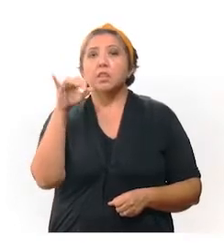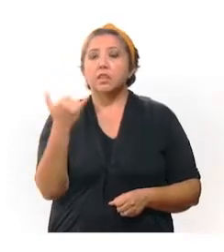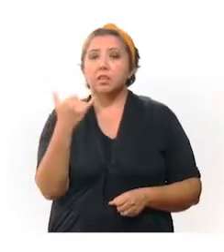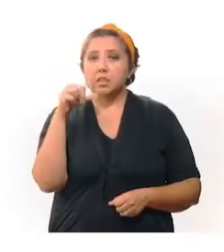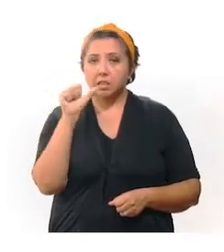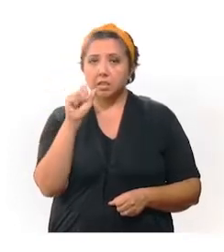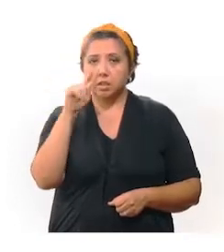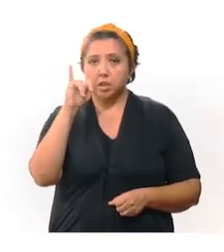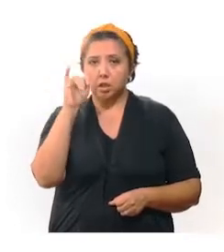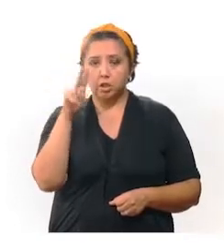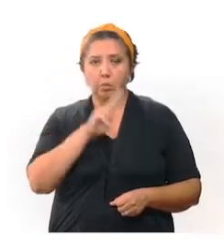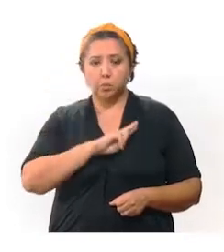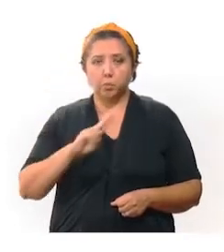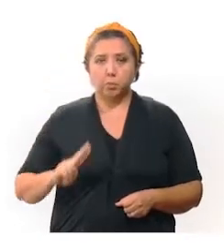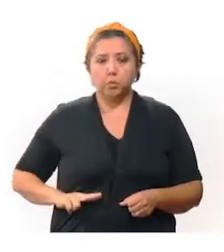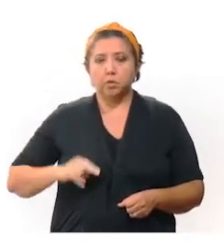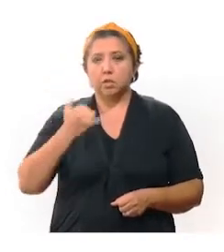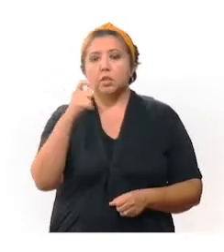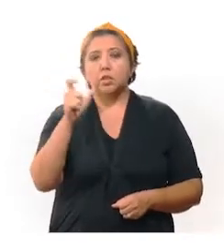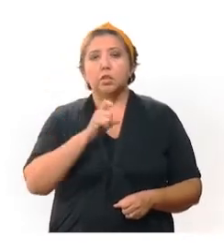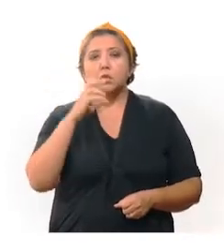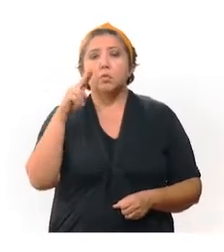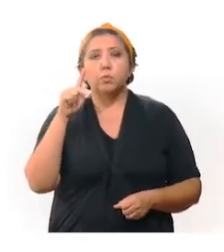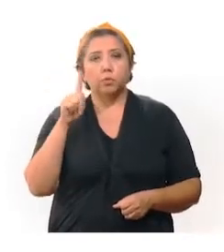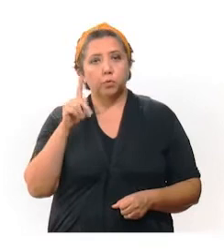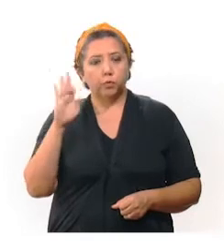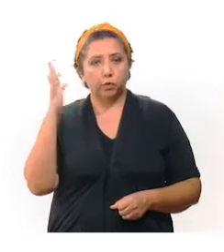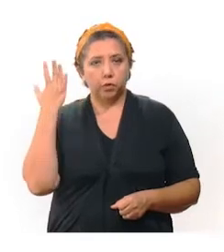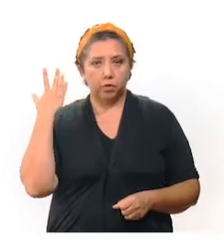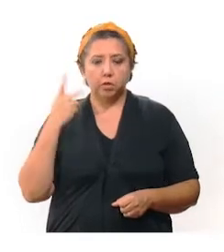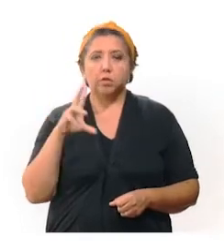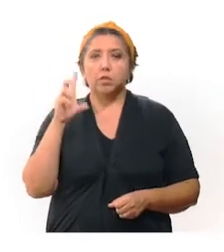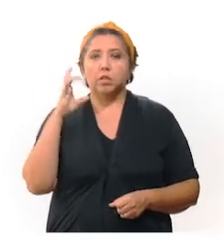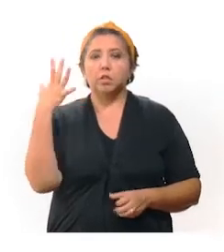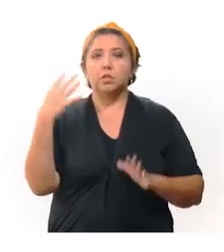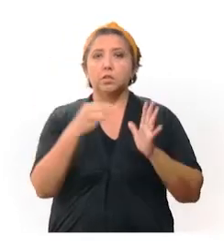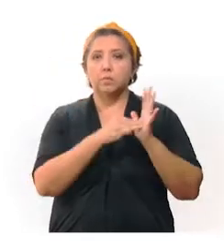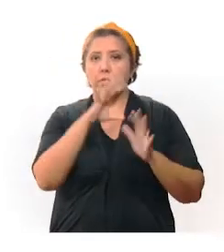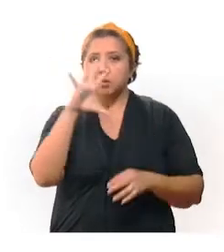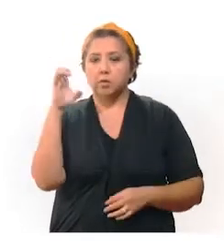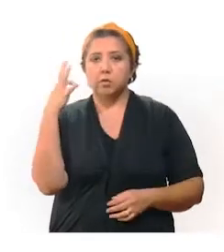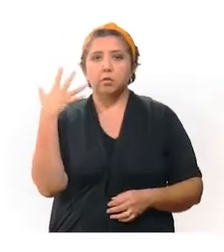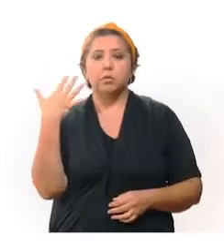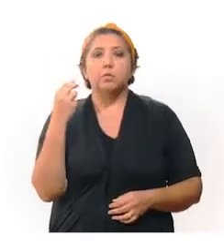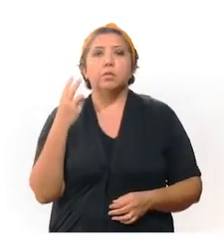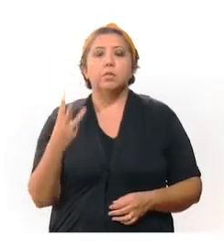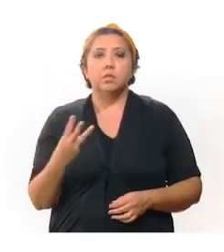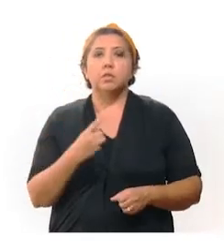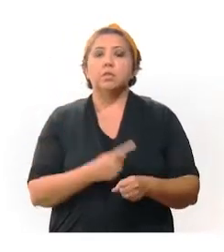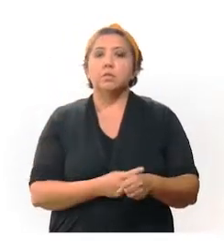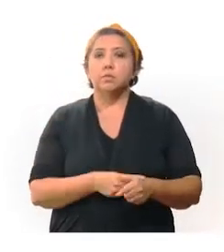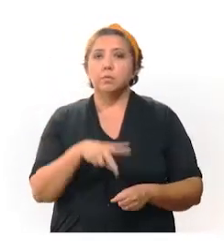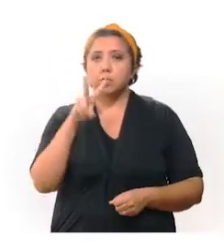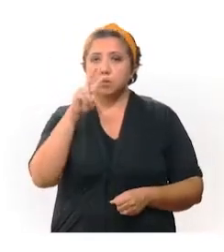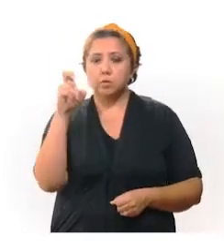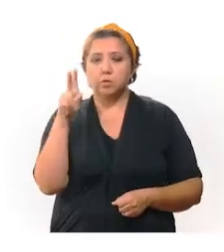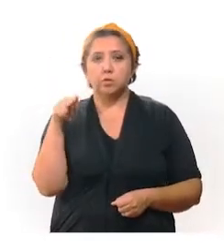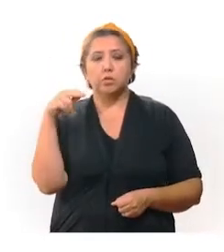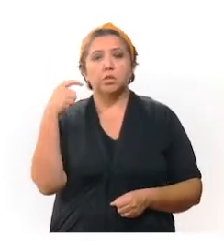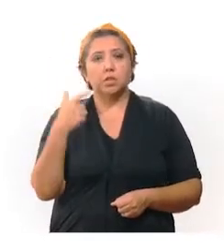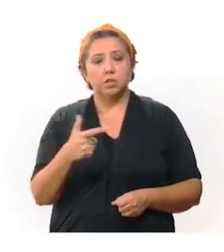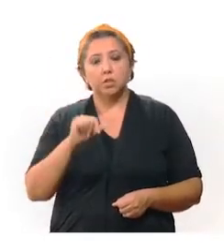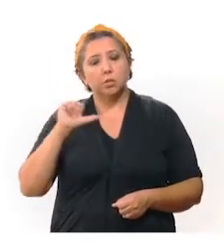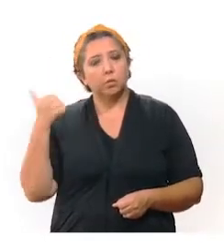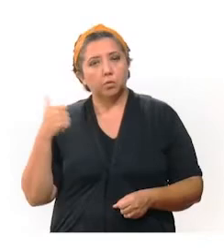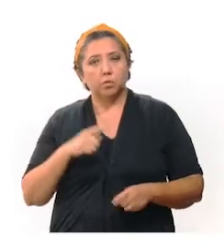Timucuy, Tinum, Humán y Yaxcucul, y un foráneo. De los 35.553 casos positivos, 287 son